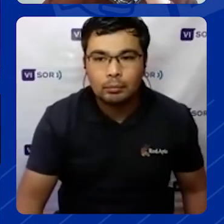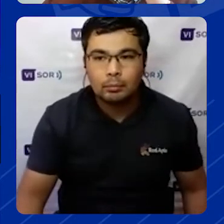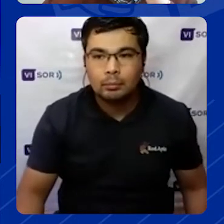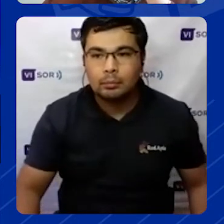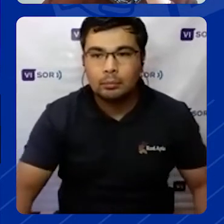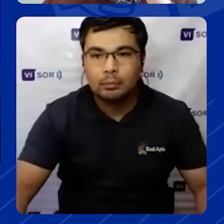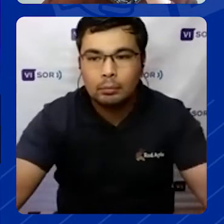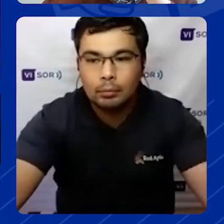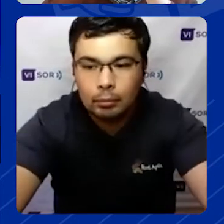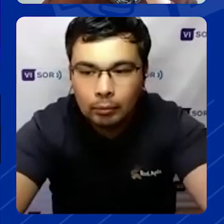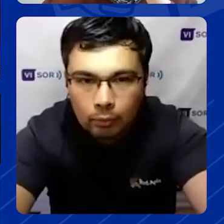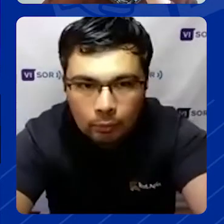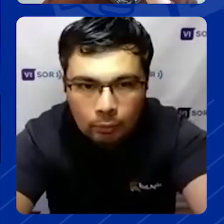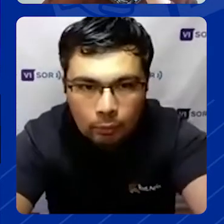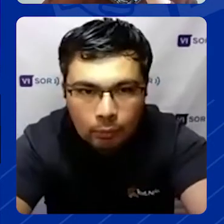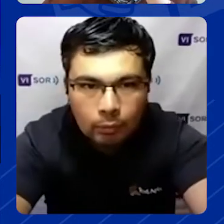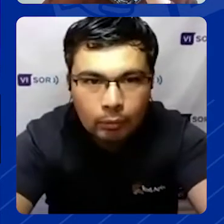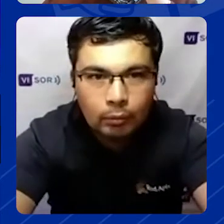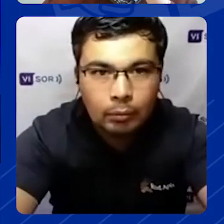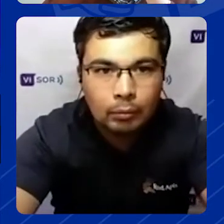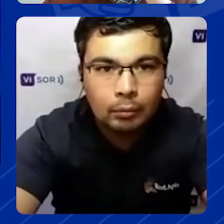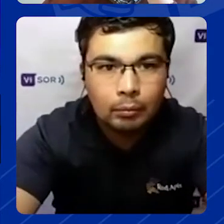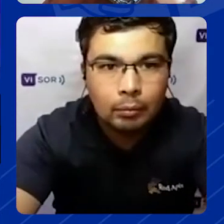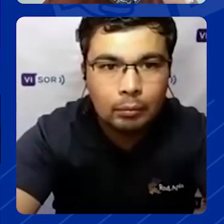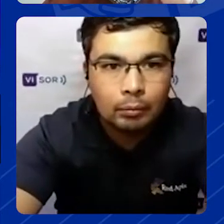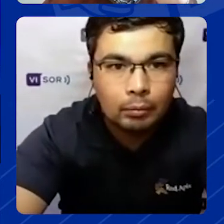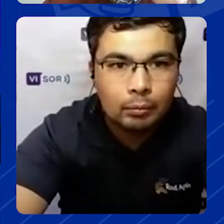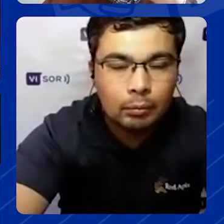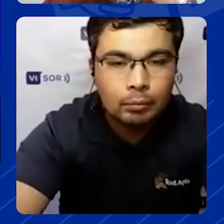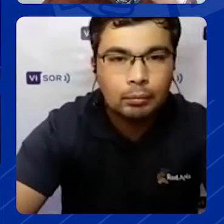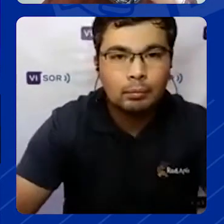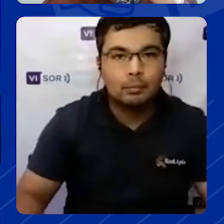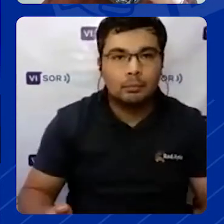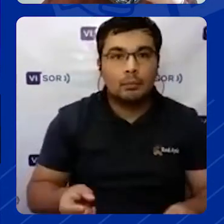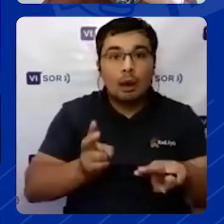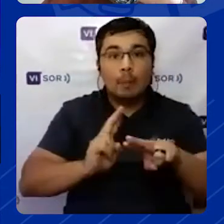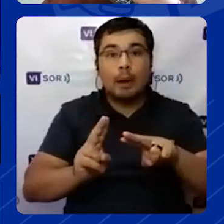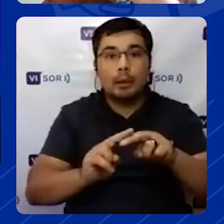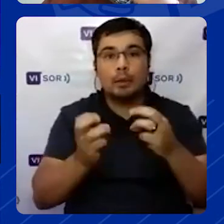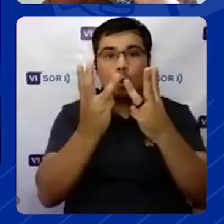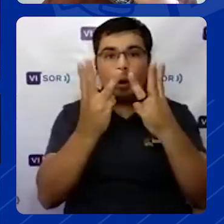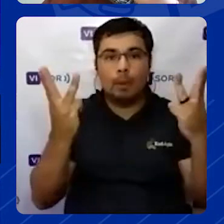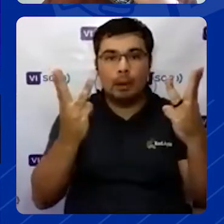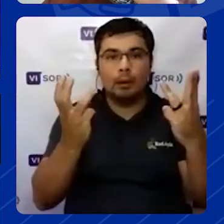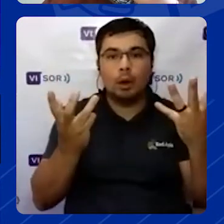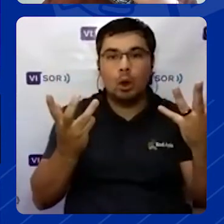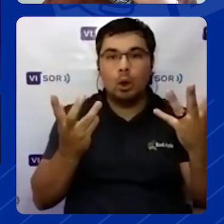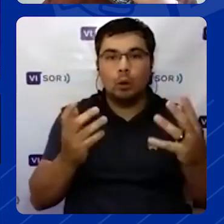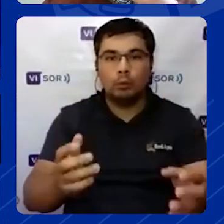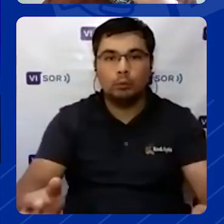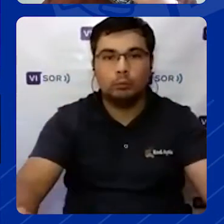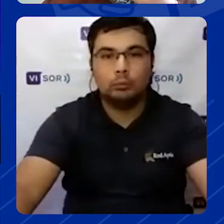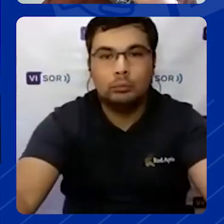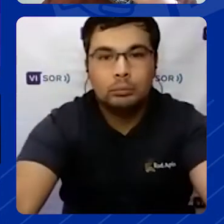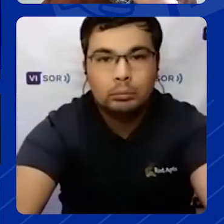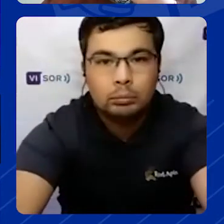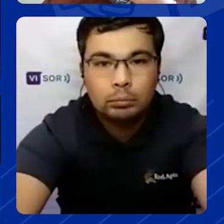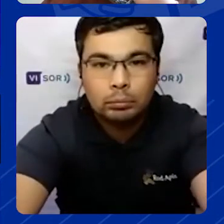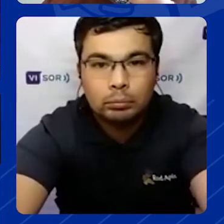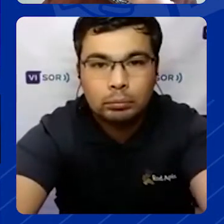me da la sensación que para armar una página web con el contenido que queda ahí es un poco estable, tal vez sí,